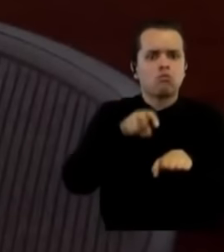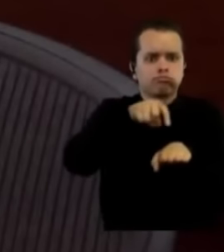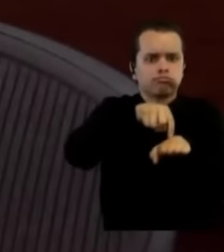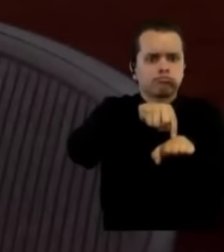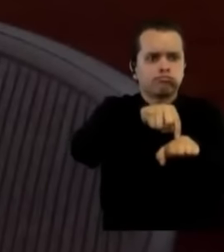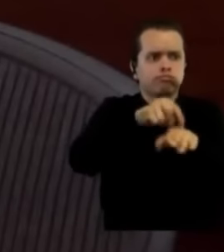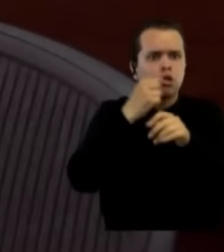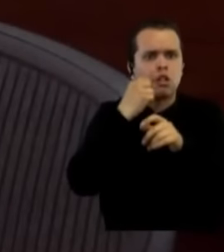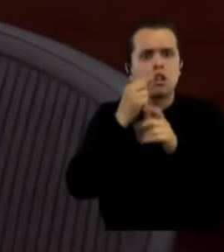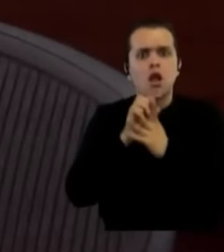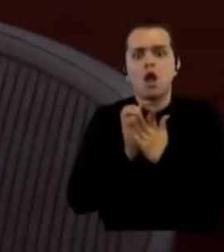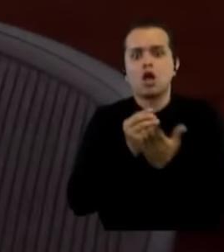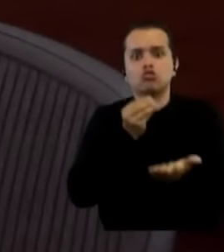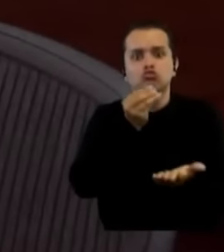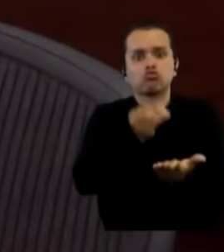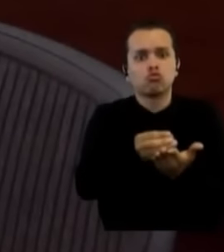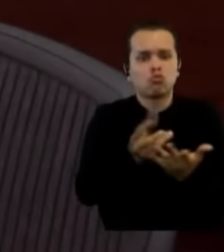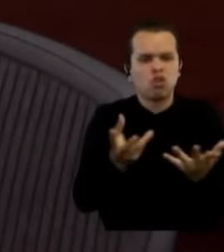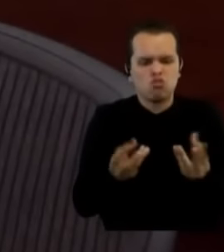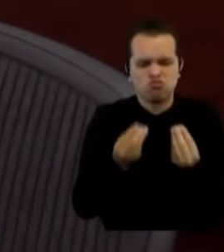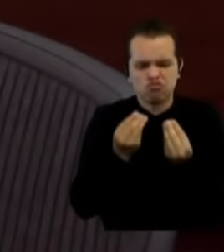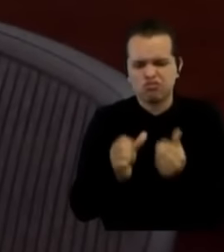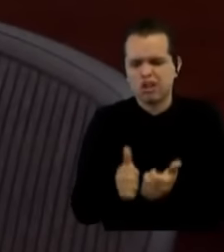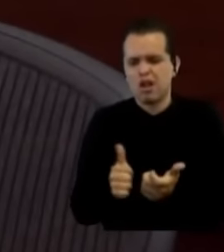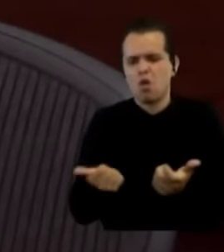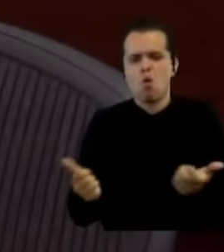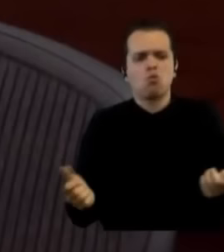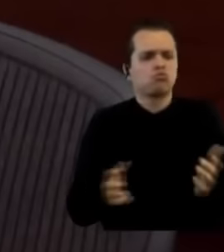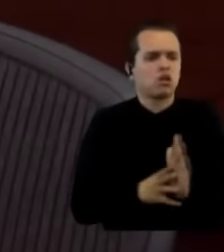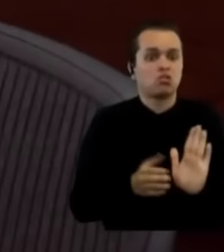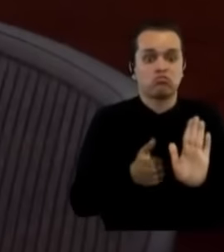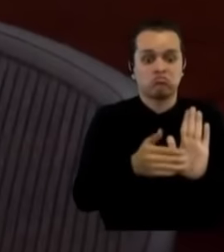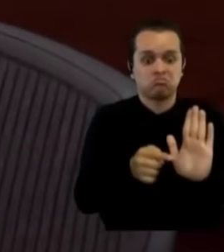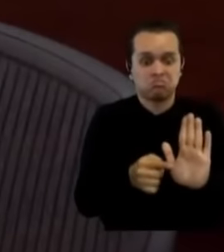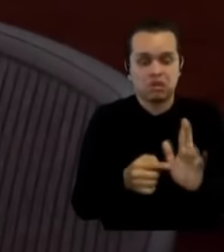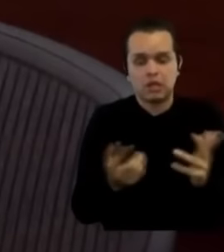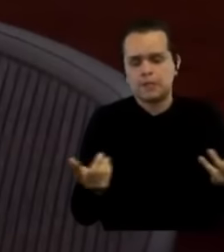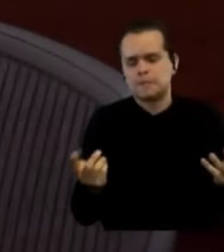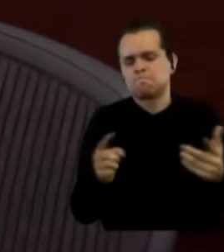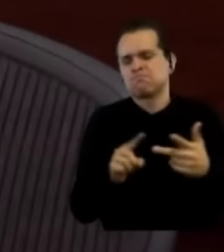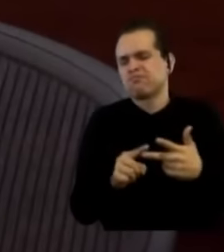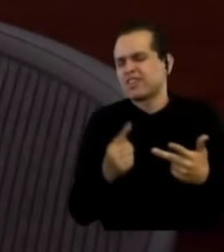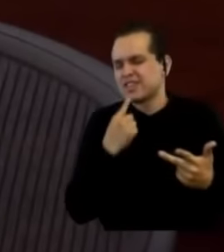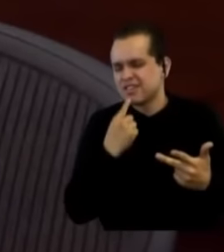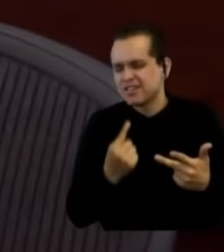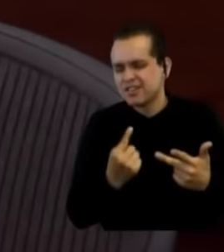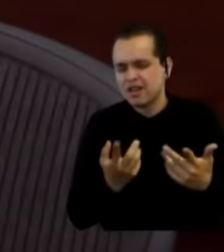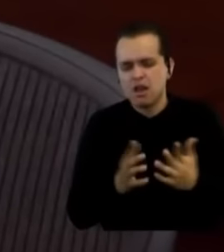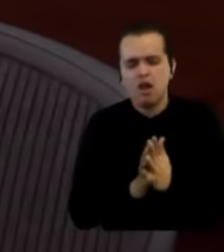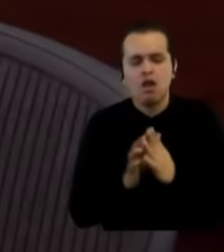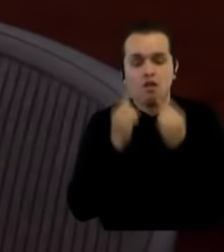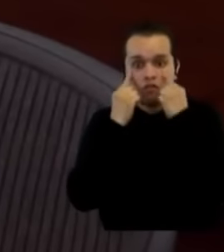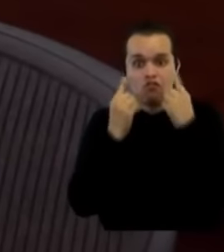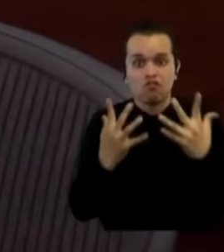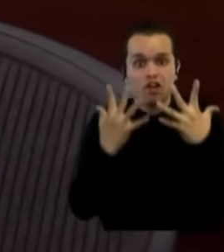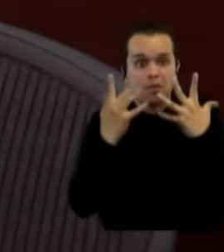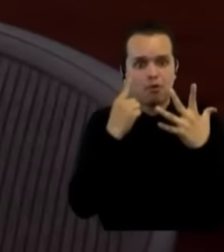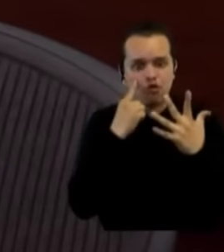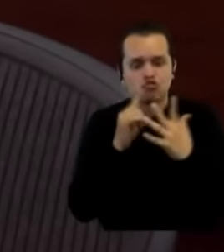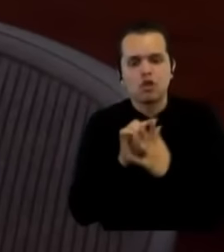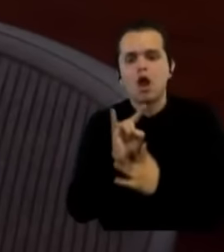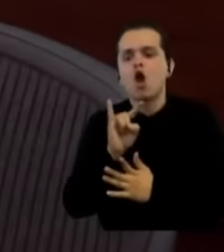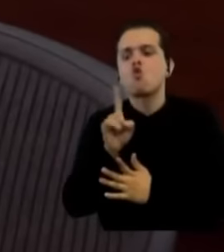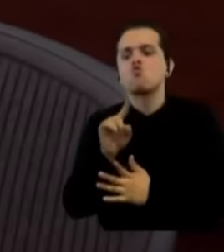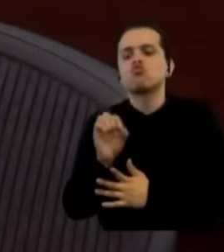y no reportó la donación, como muchas otras no reportadas, como la de la famosa donación de la